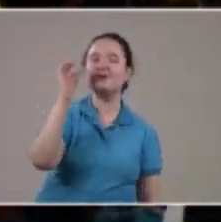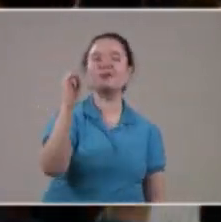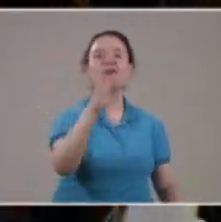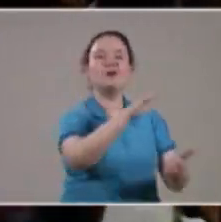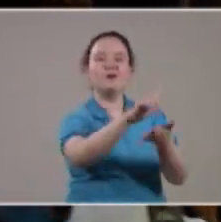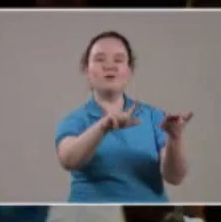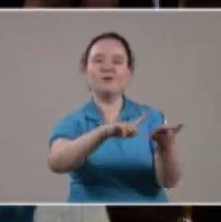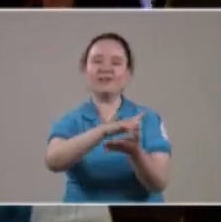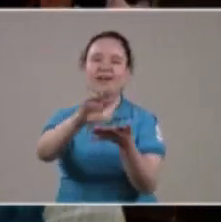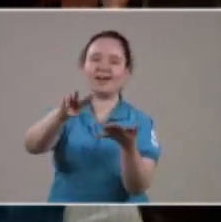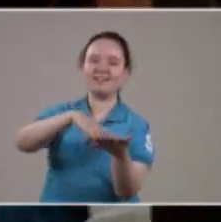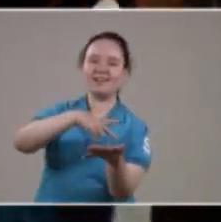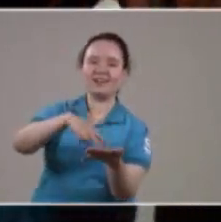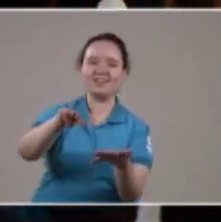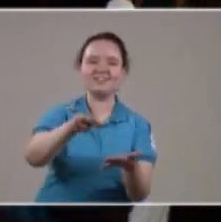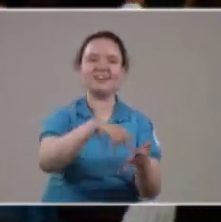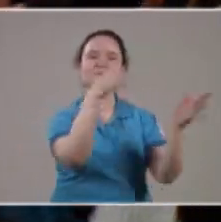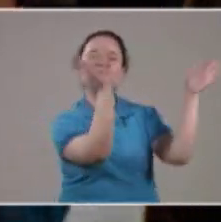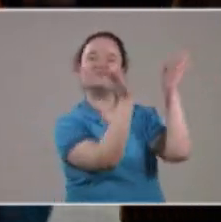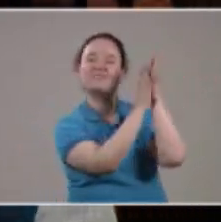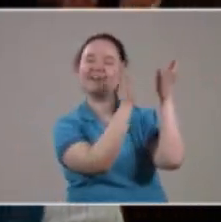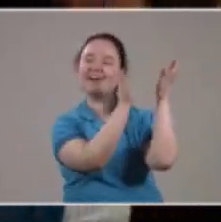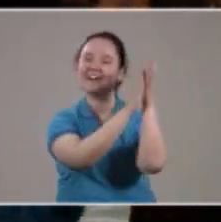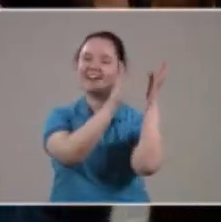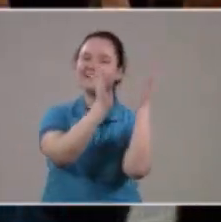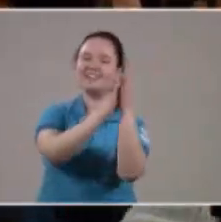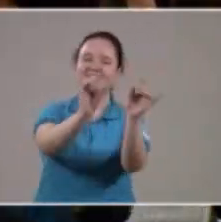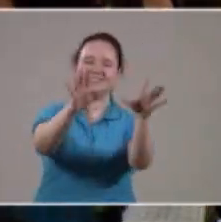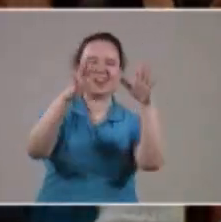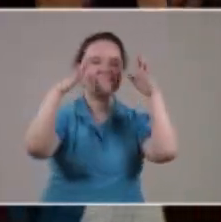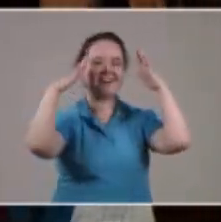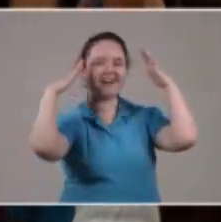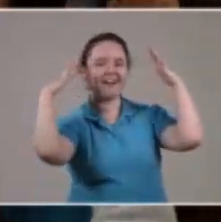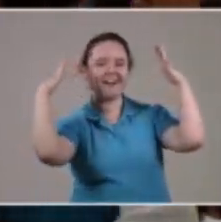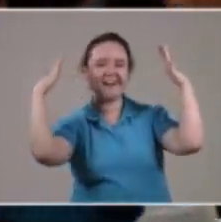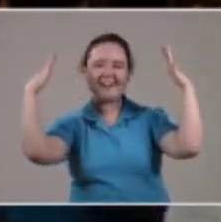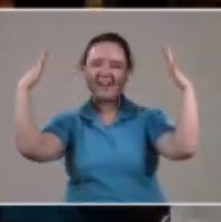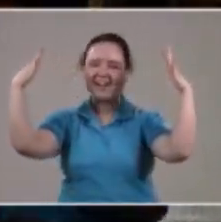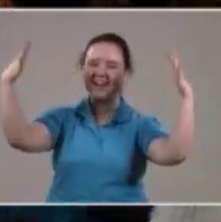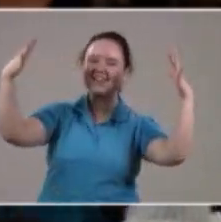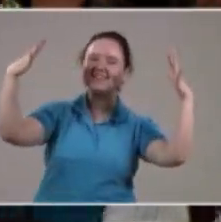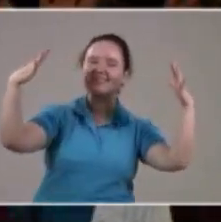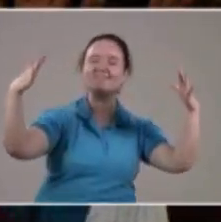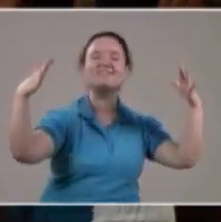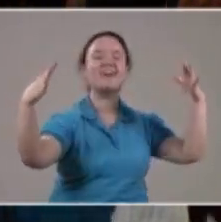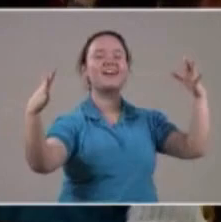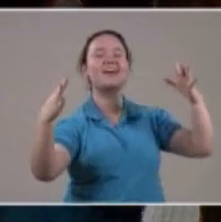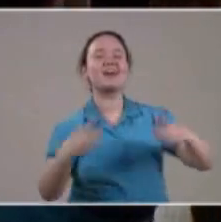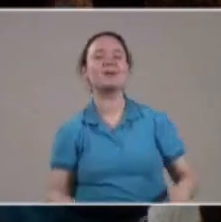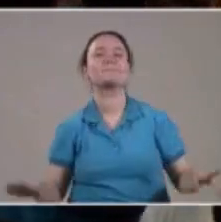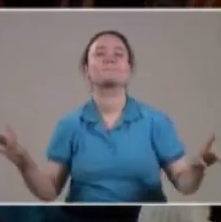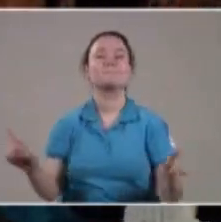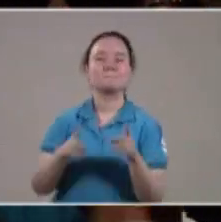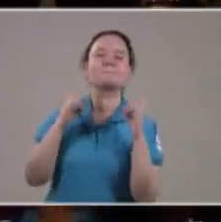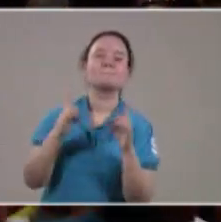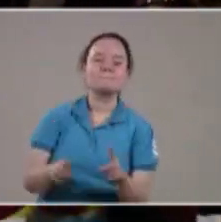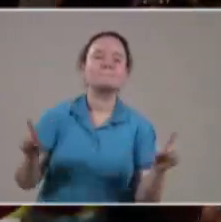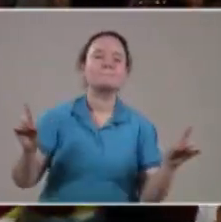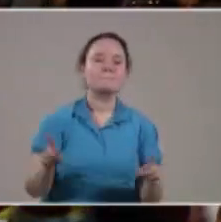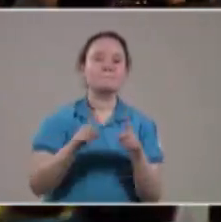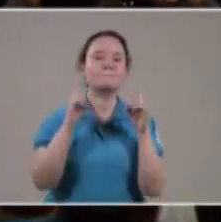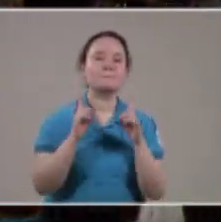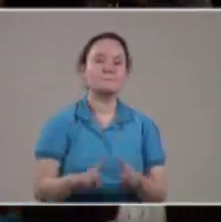Señor. Tu lugar de danza y alabanza es la vacante.